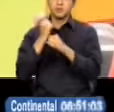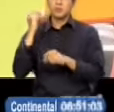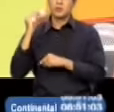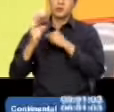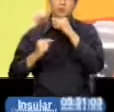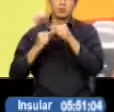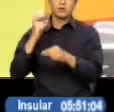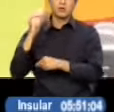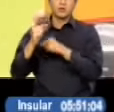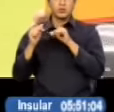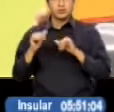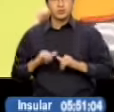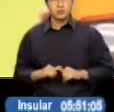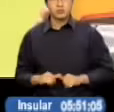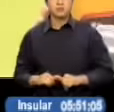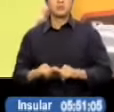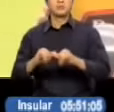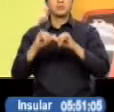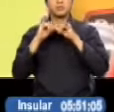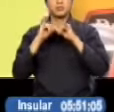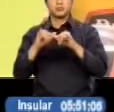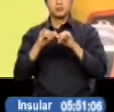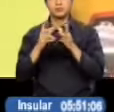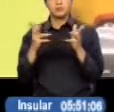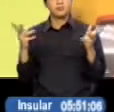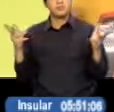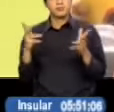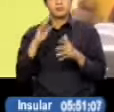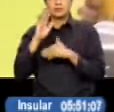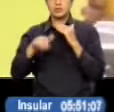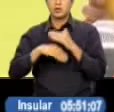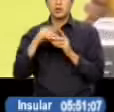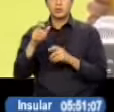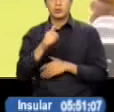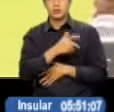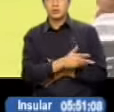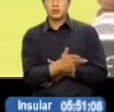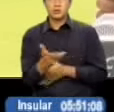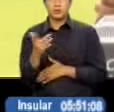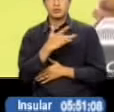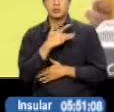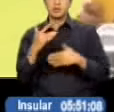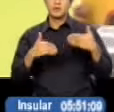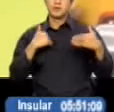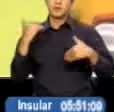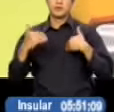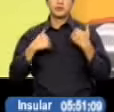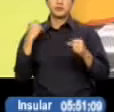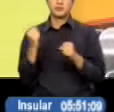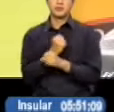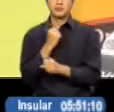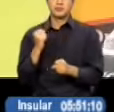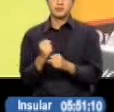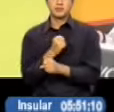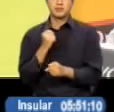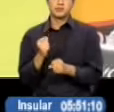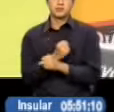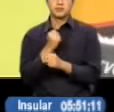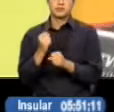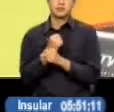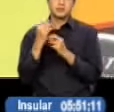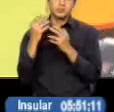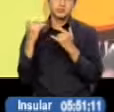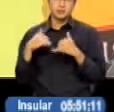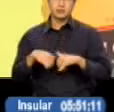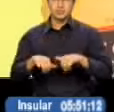estamos conociendo el rector está conociendo y repito los muchachos están contentos con el trabajo que se está haciendo y esperamos